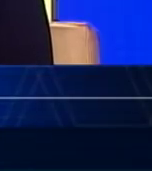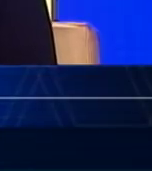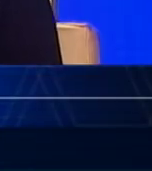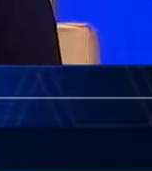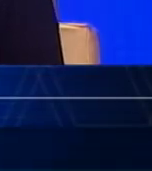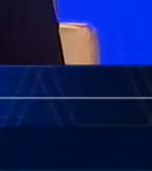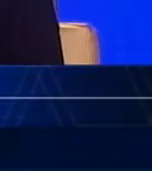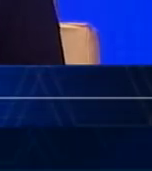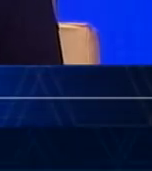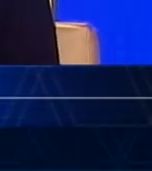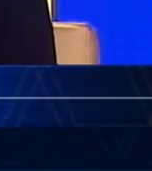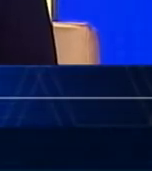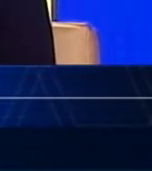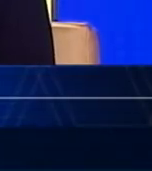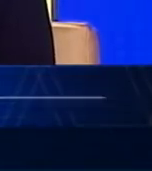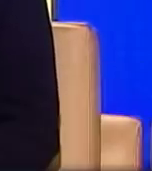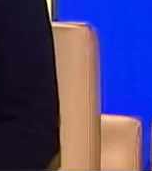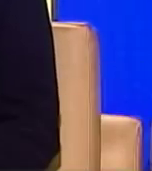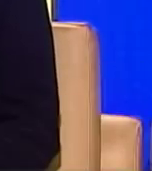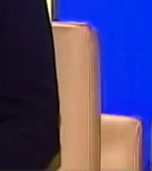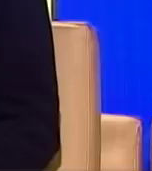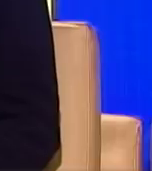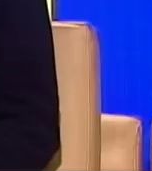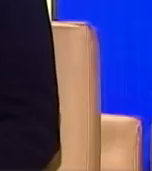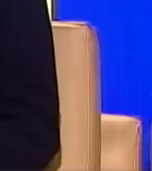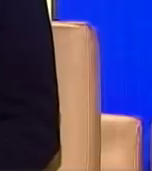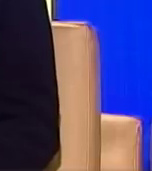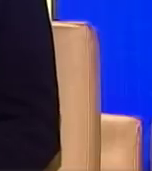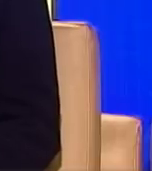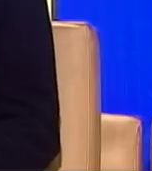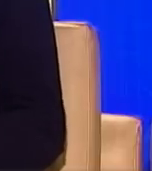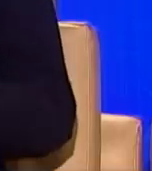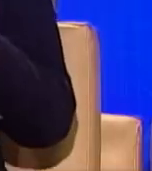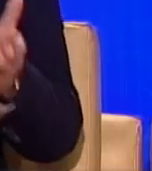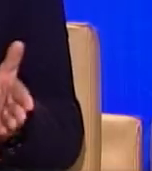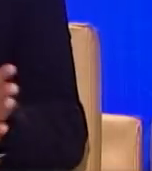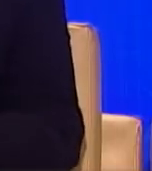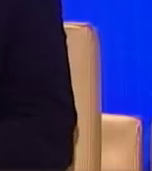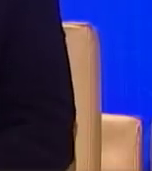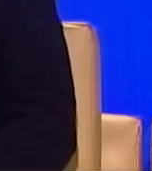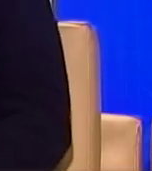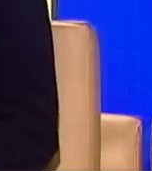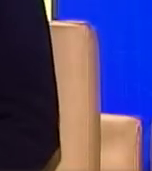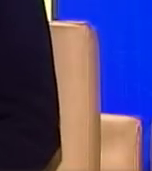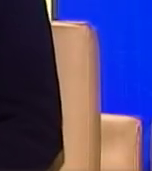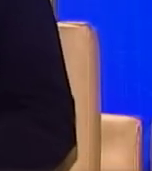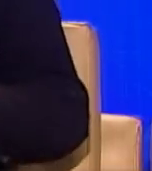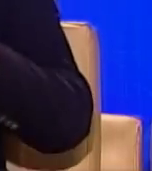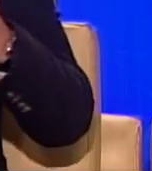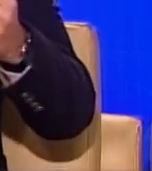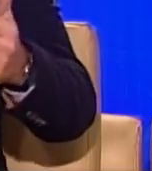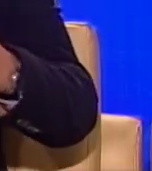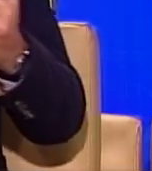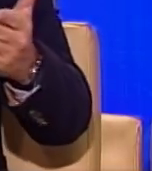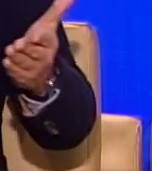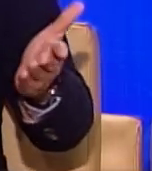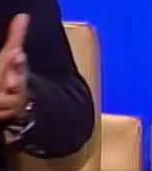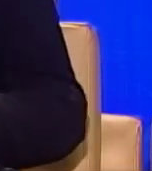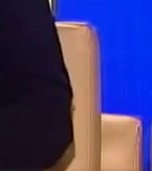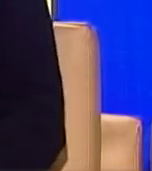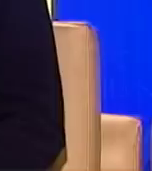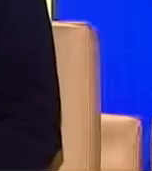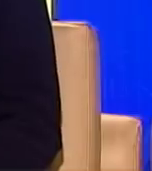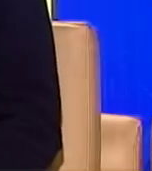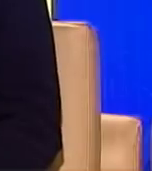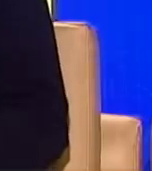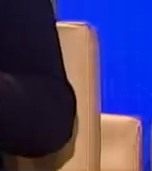es parte del sistema político venezolano descrito en nuestra Constitución y no hace falta redundar lo que la Constitución nos indica, que hay elecciones que periódicamente